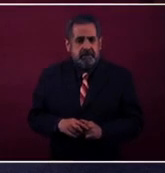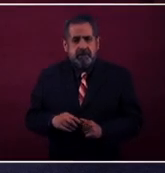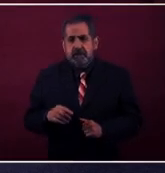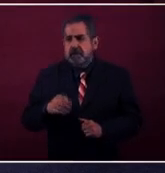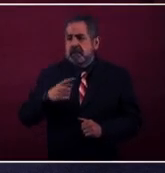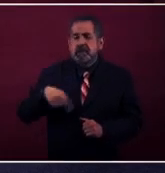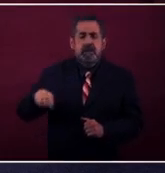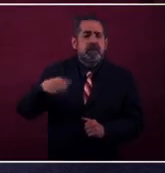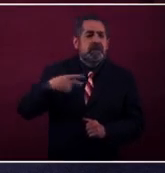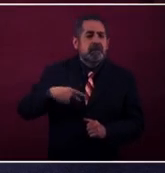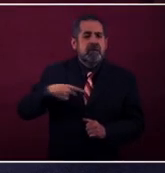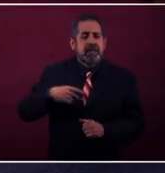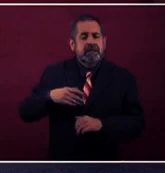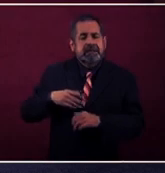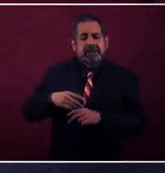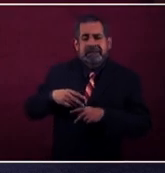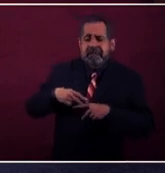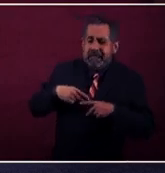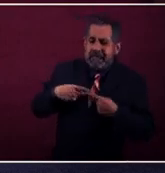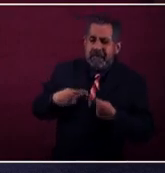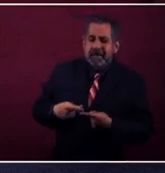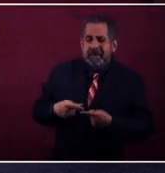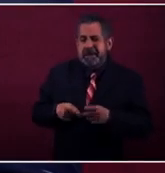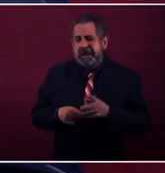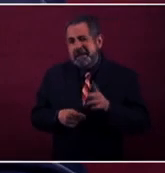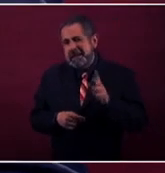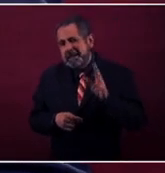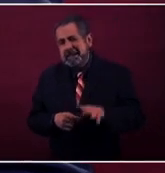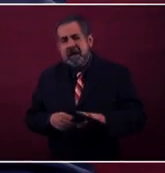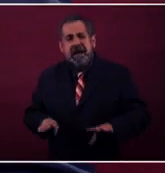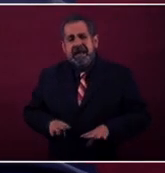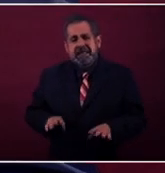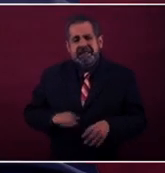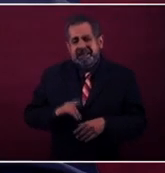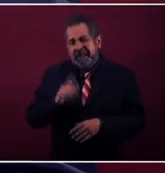débiles, ¿no?, de carácter,